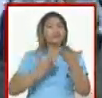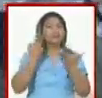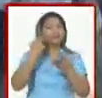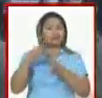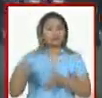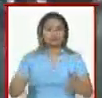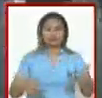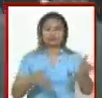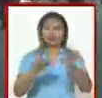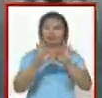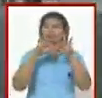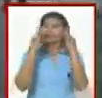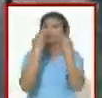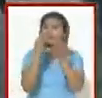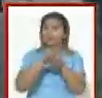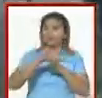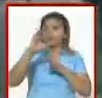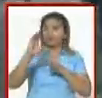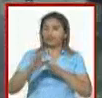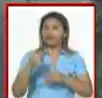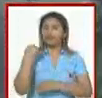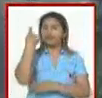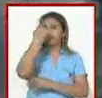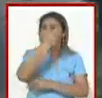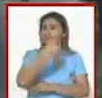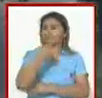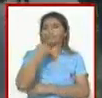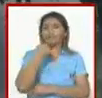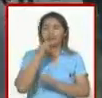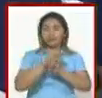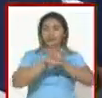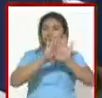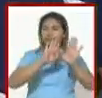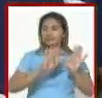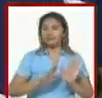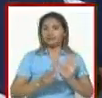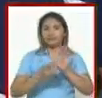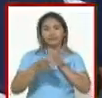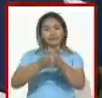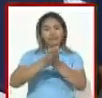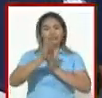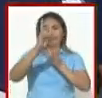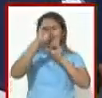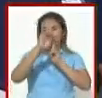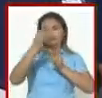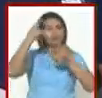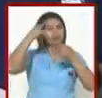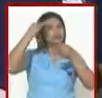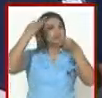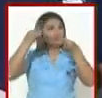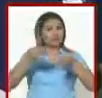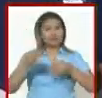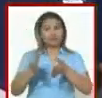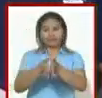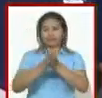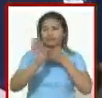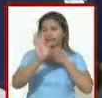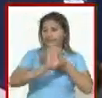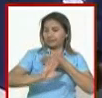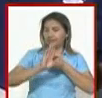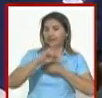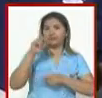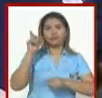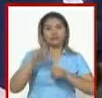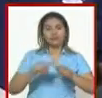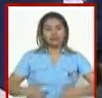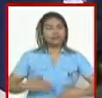ver en las calles son familias enteras con la cara descubierta exigiendo que se respete su decisión y también pedimos garantías porque no